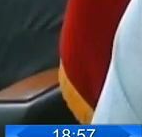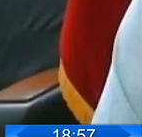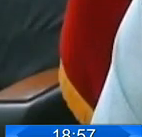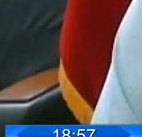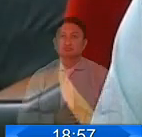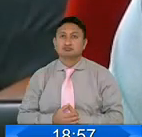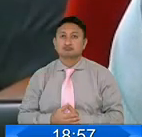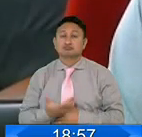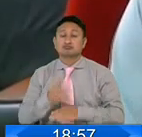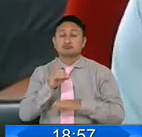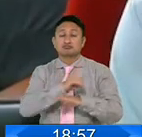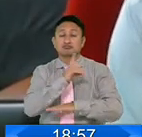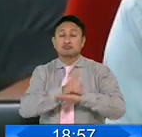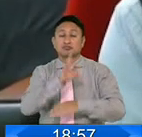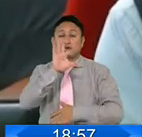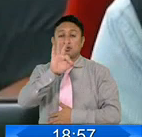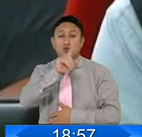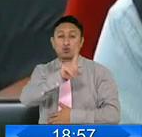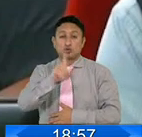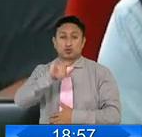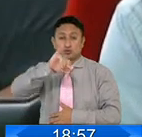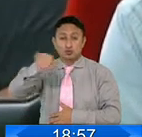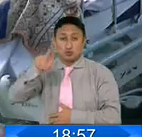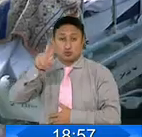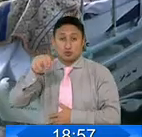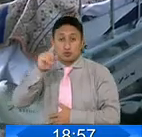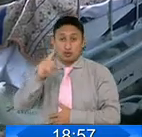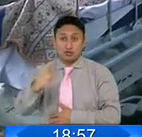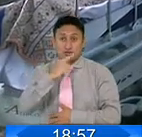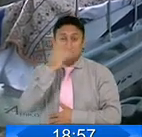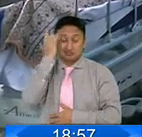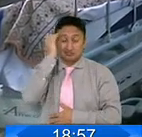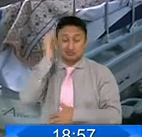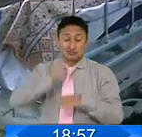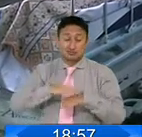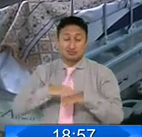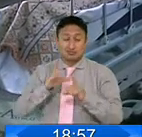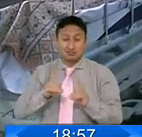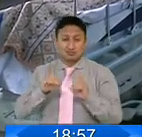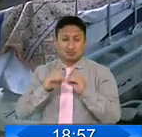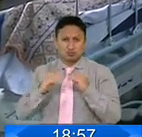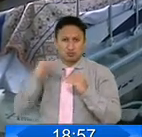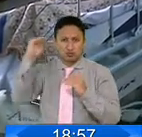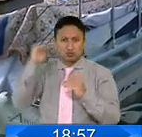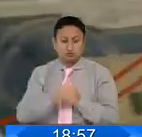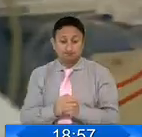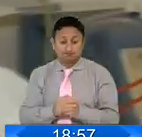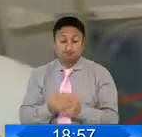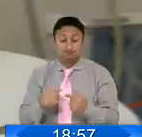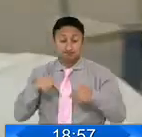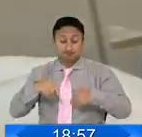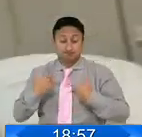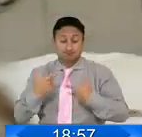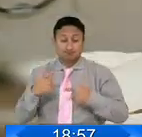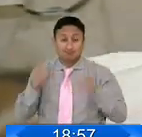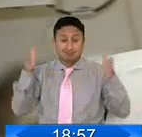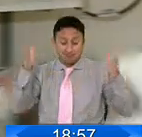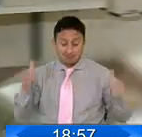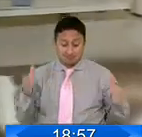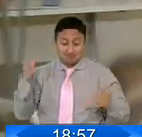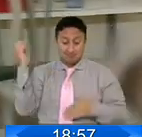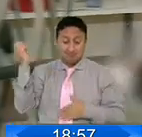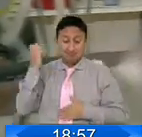el director del 911 juan zapata se muestra preocupado ante el incremento de las cifras y dice que a pesar de haber finalizado el estado de excepción